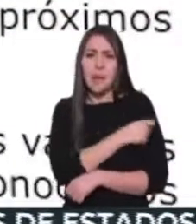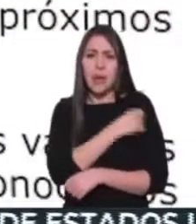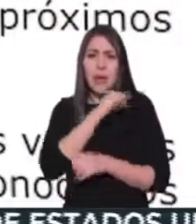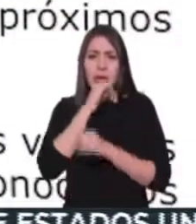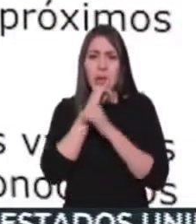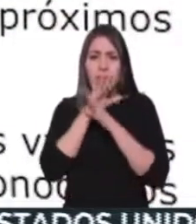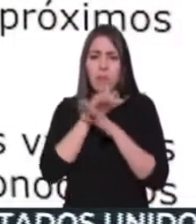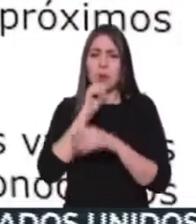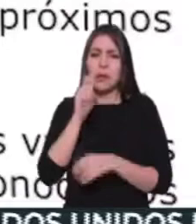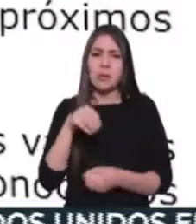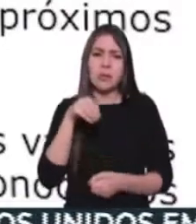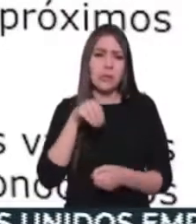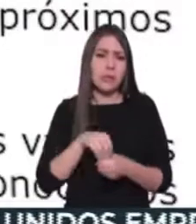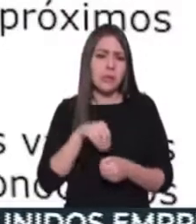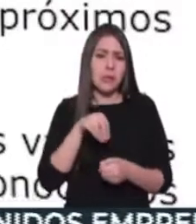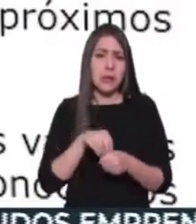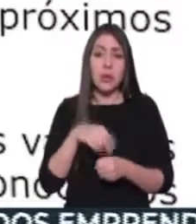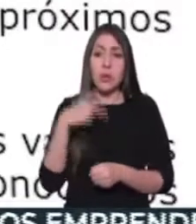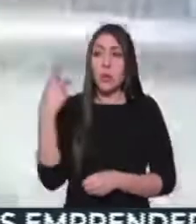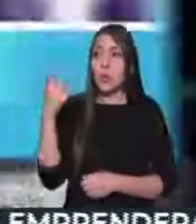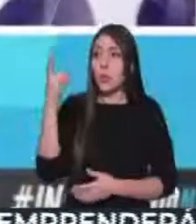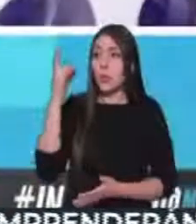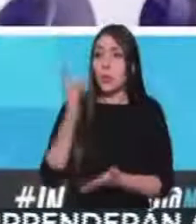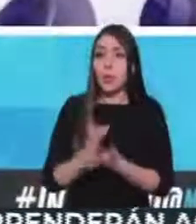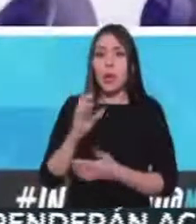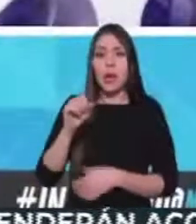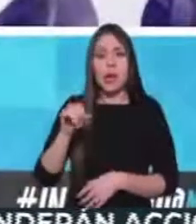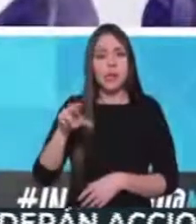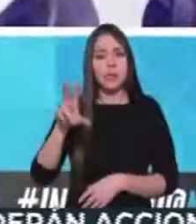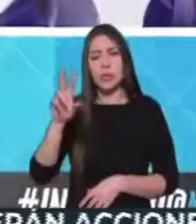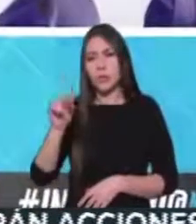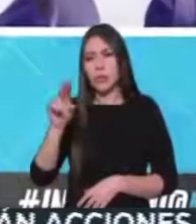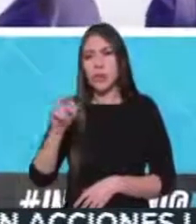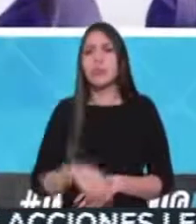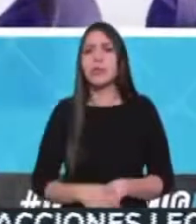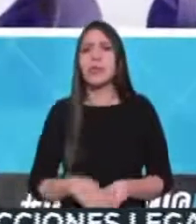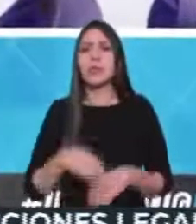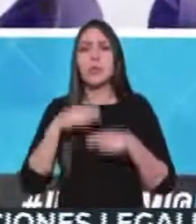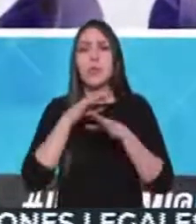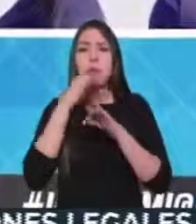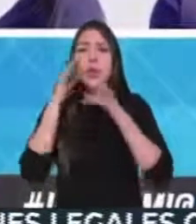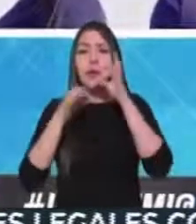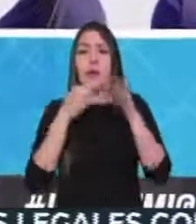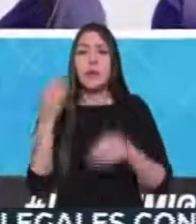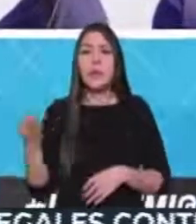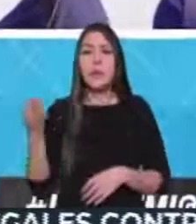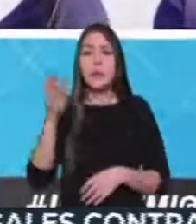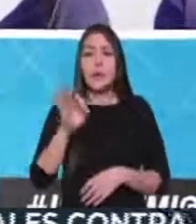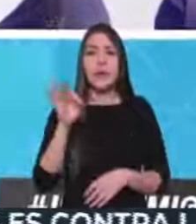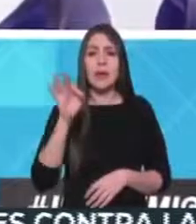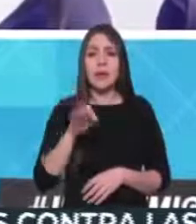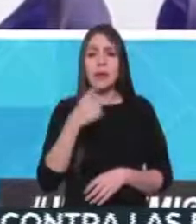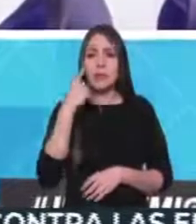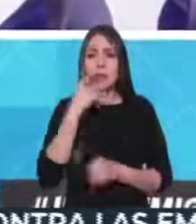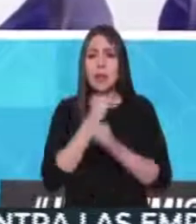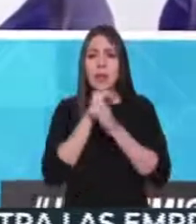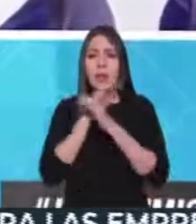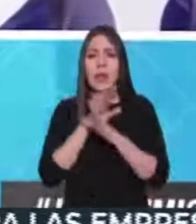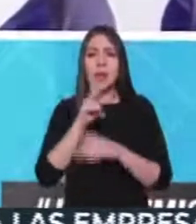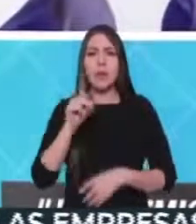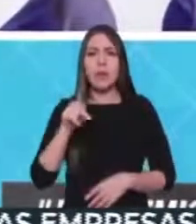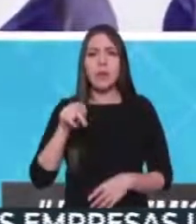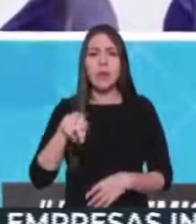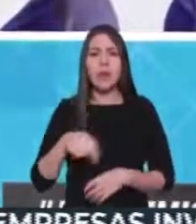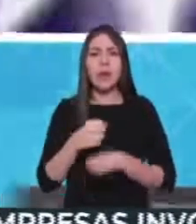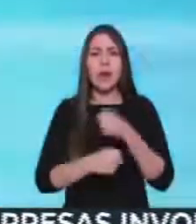confidencial, no solo de CanSino. Sobre la noticia falsa que afirma la vacuna CanSino Bio se autorizó con datos de Pakistán, el 22